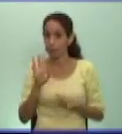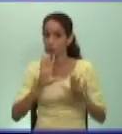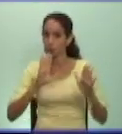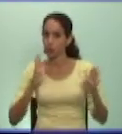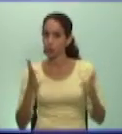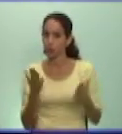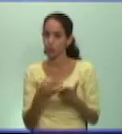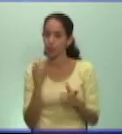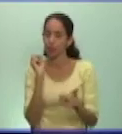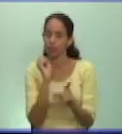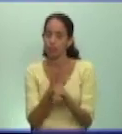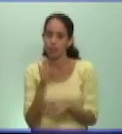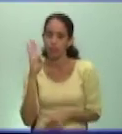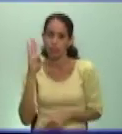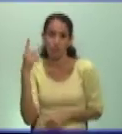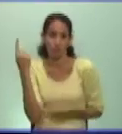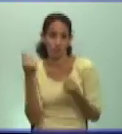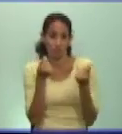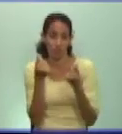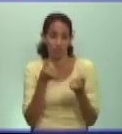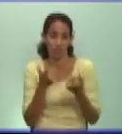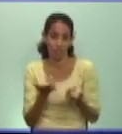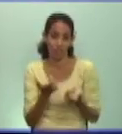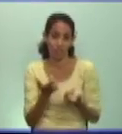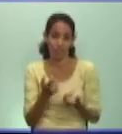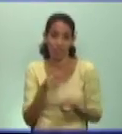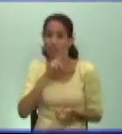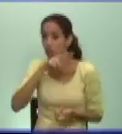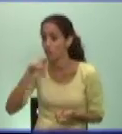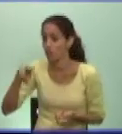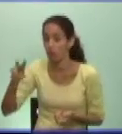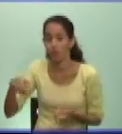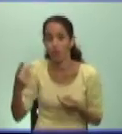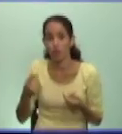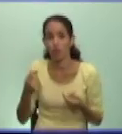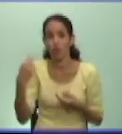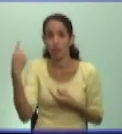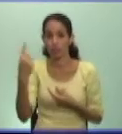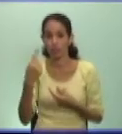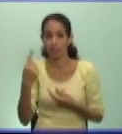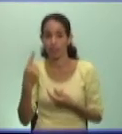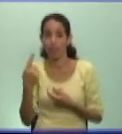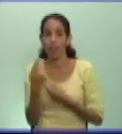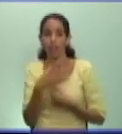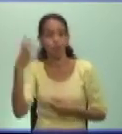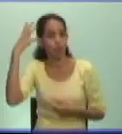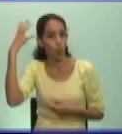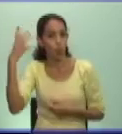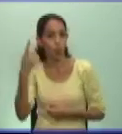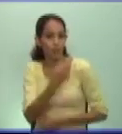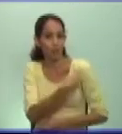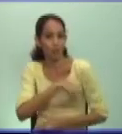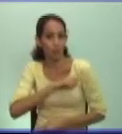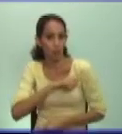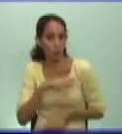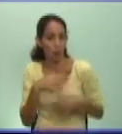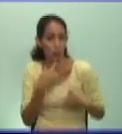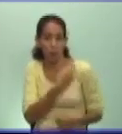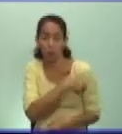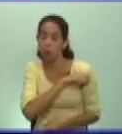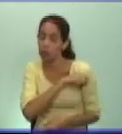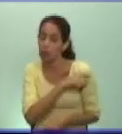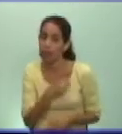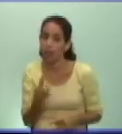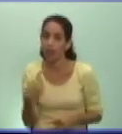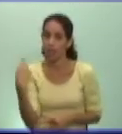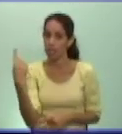burguesía nacional a buscar salidas de carácter nacionalista. Vimos gobiernos populares, nacionalistas, hasta llegar a las décadas del 60,